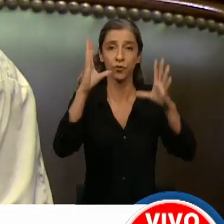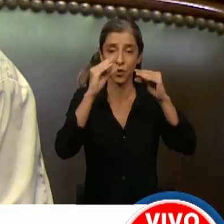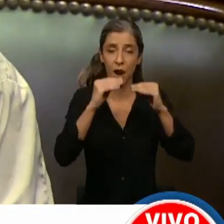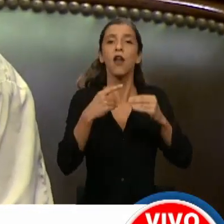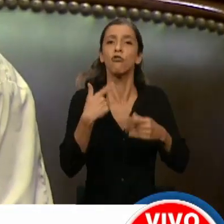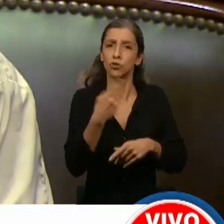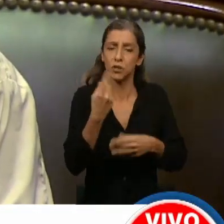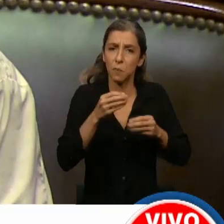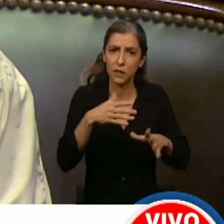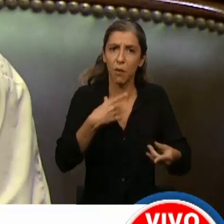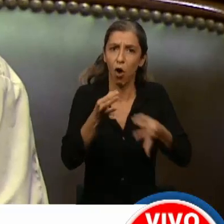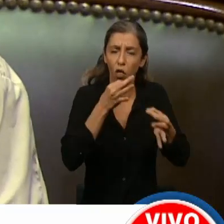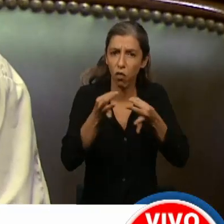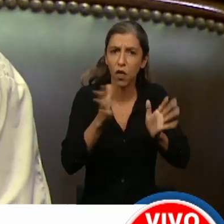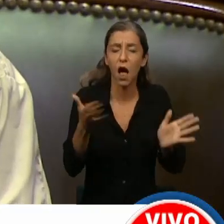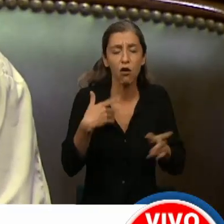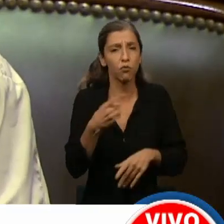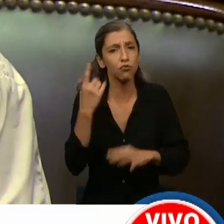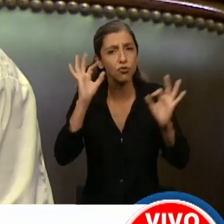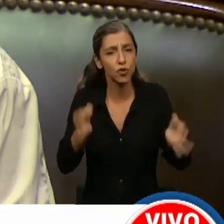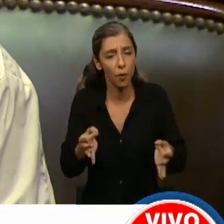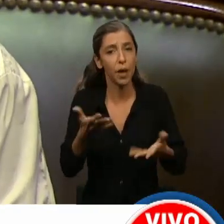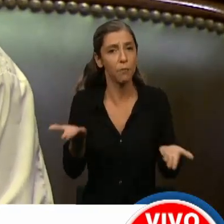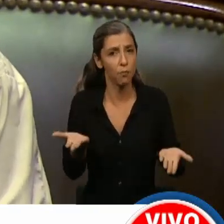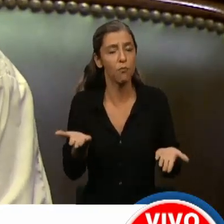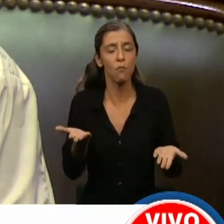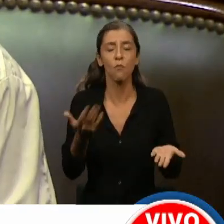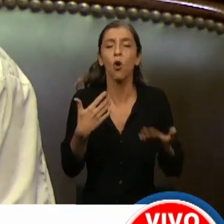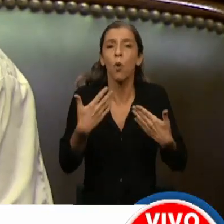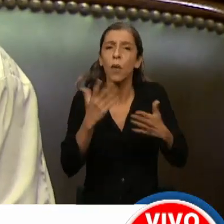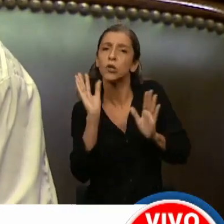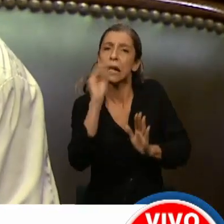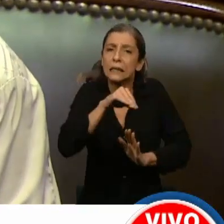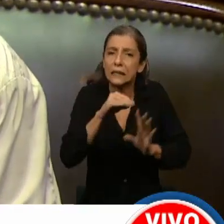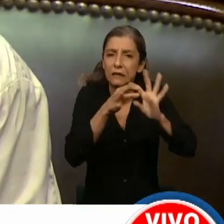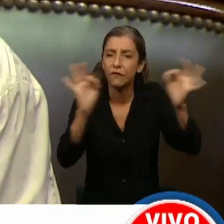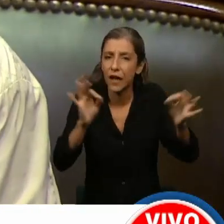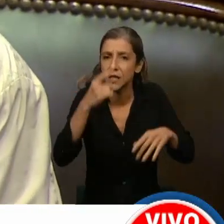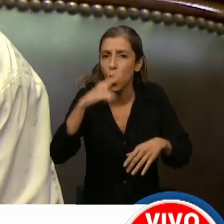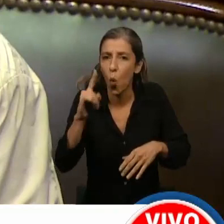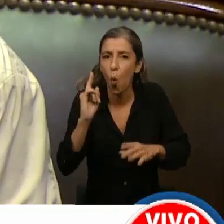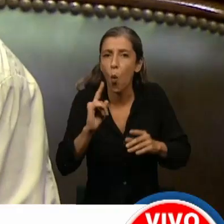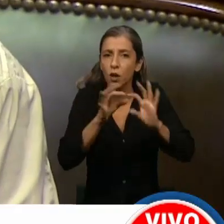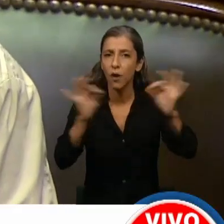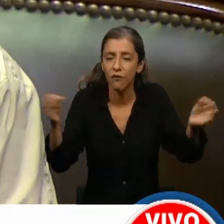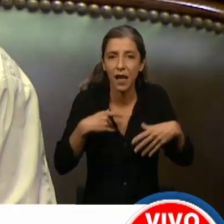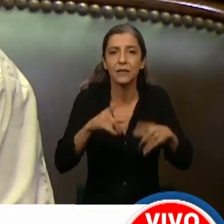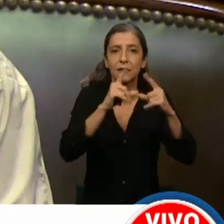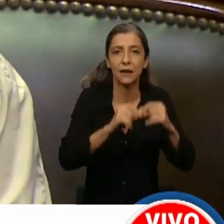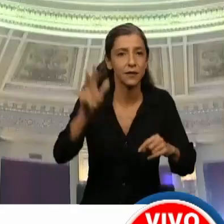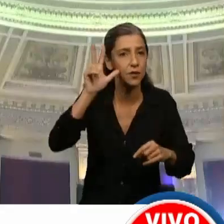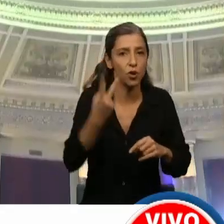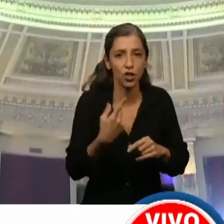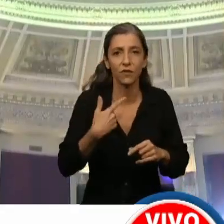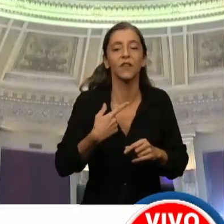poco podemos hacer mucho, con una frase que incorpore una frase, en la última frase del inciso C del artículo 82 de la Ley de